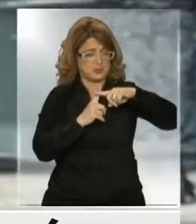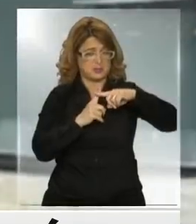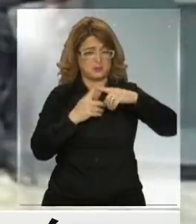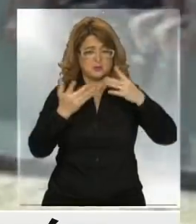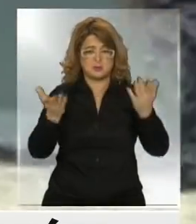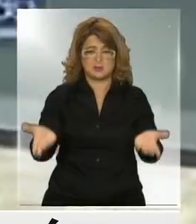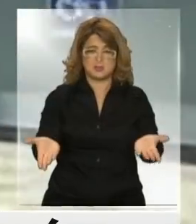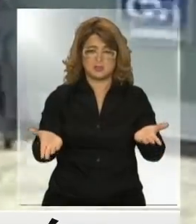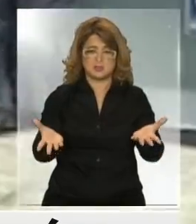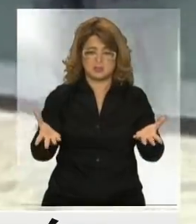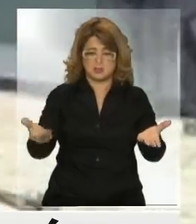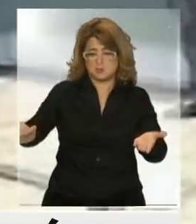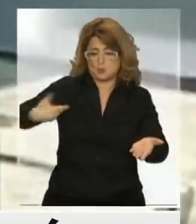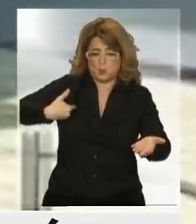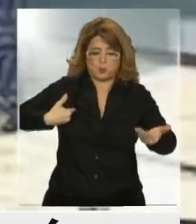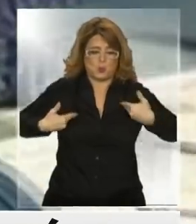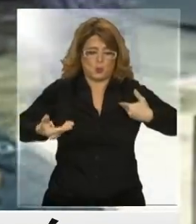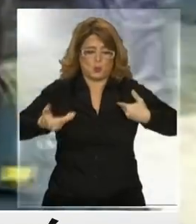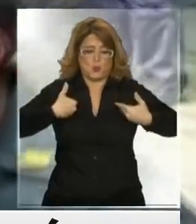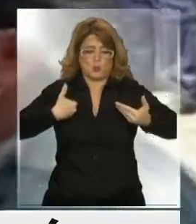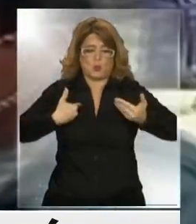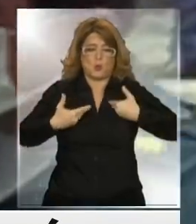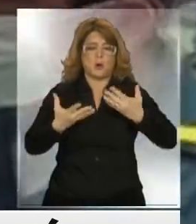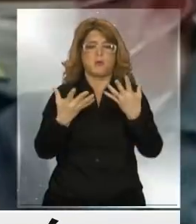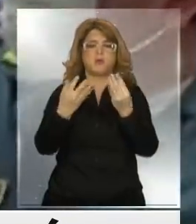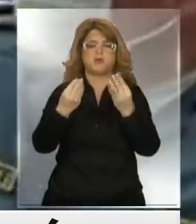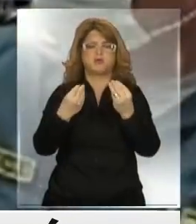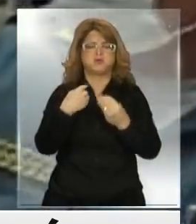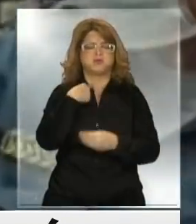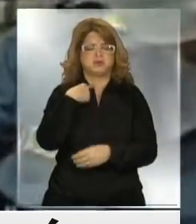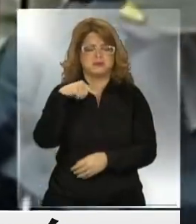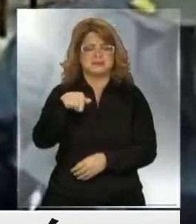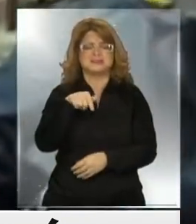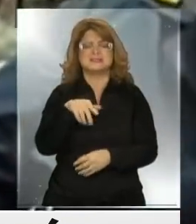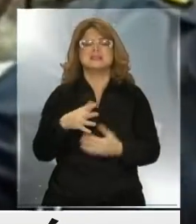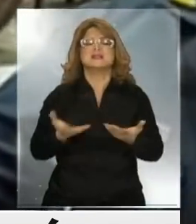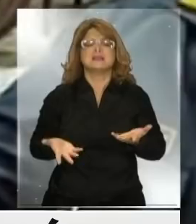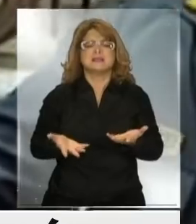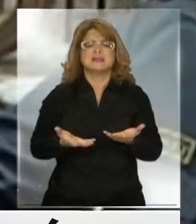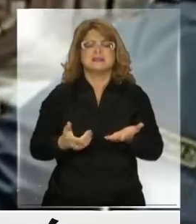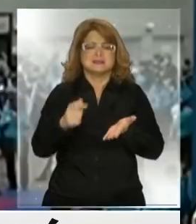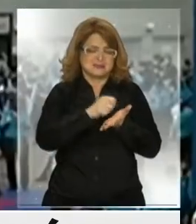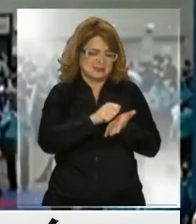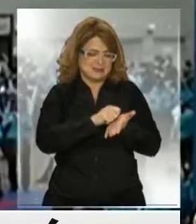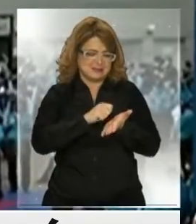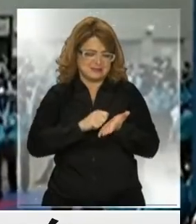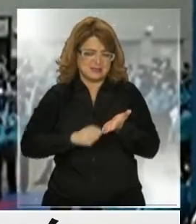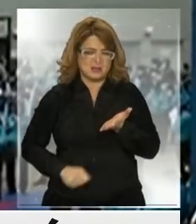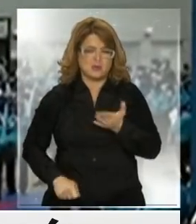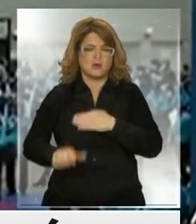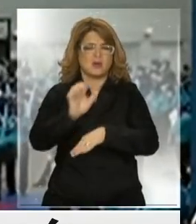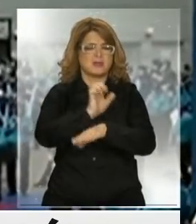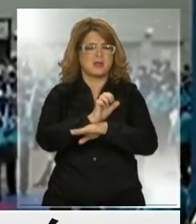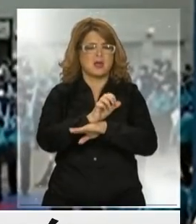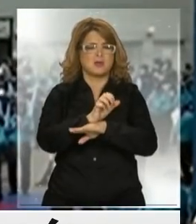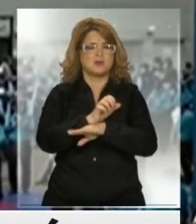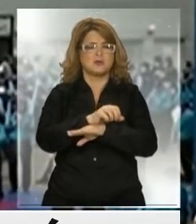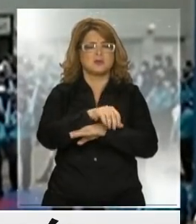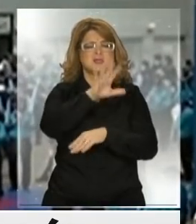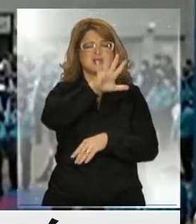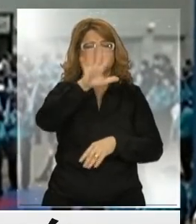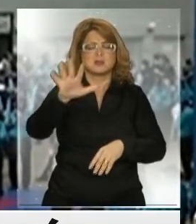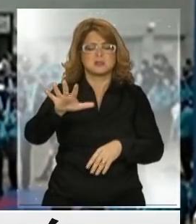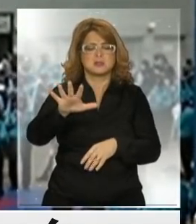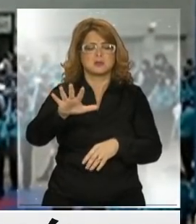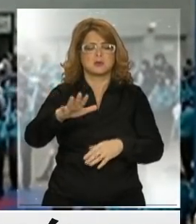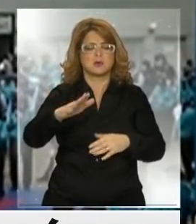que están infectados de COVID-19. De acuerdo a lo señalado por el secretario de Estado, 55 de estos agentes han